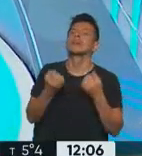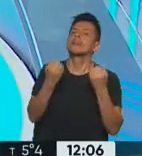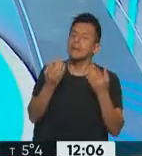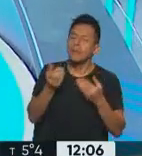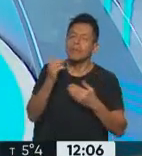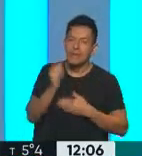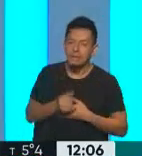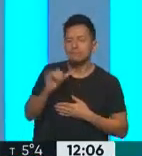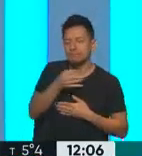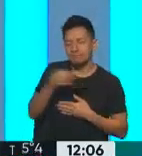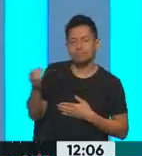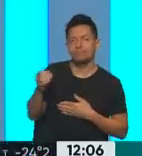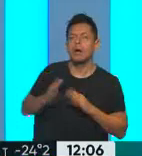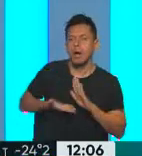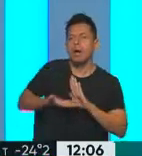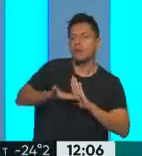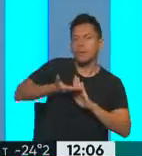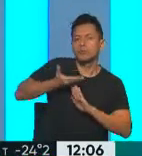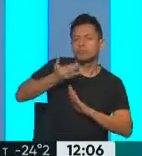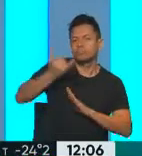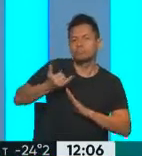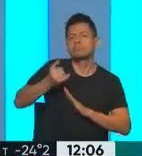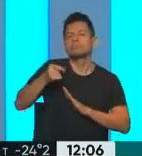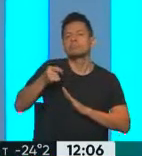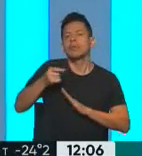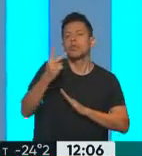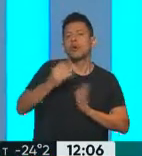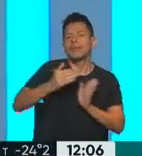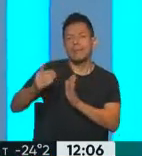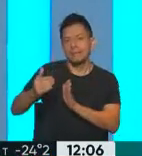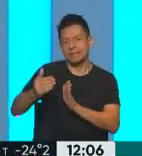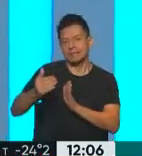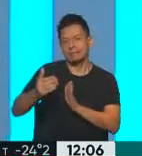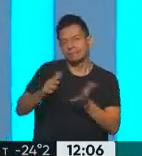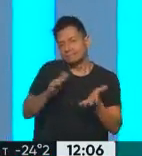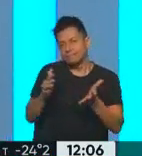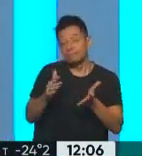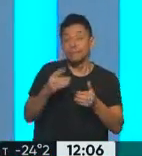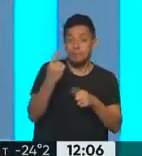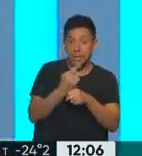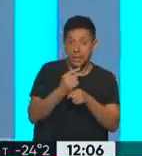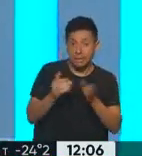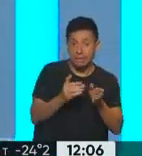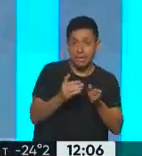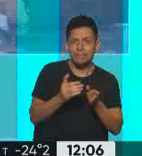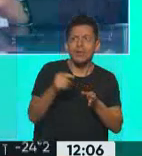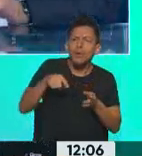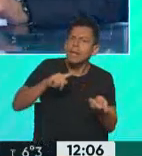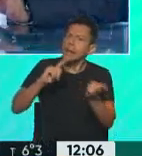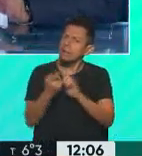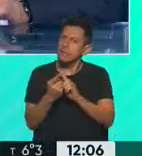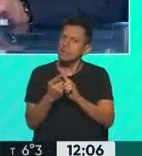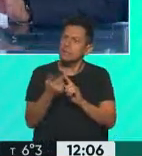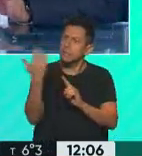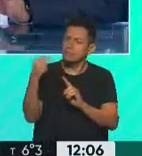día, Silvia. Sí, efectivamente, aumentos que se dieron en dos etapas, podríamos decir. Primero, esta vez fue al revés que otras